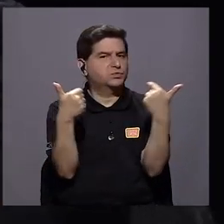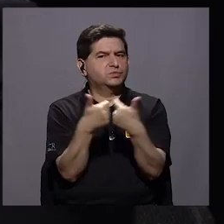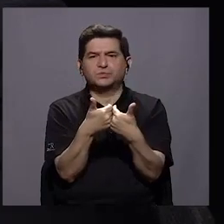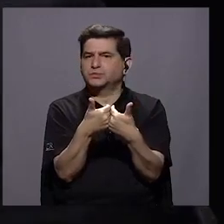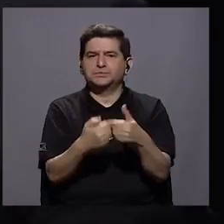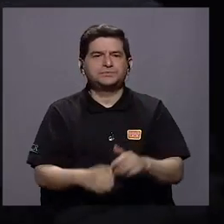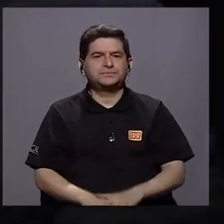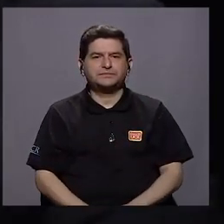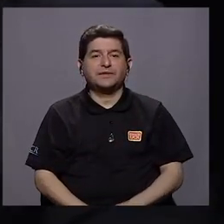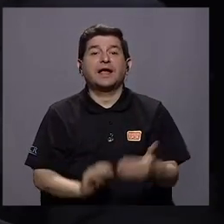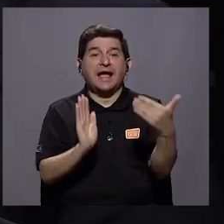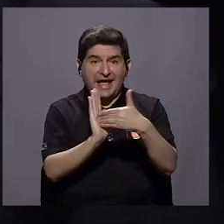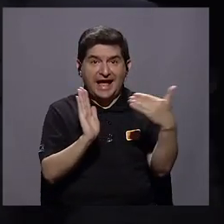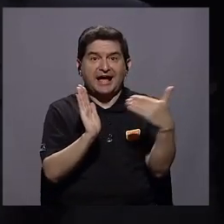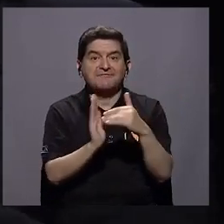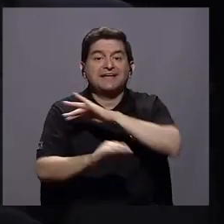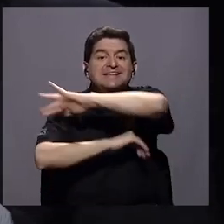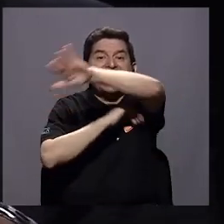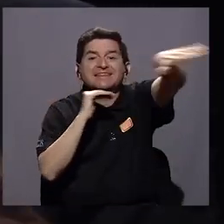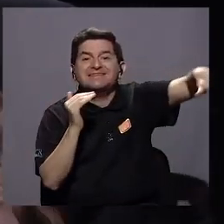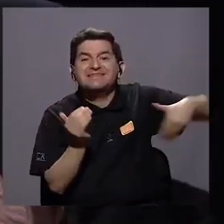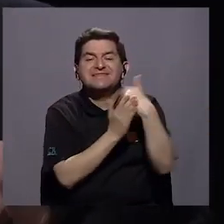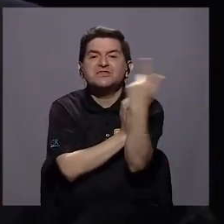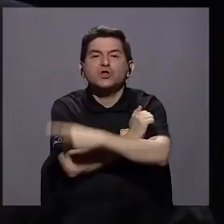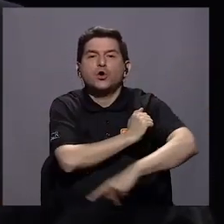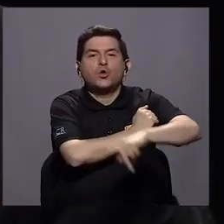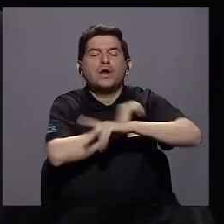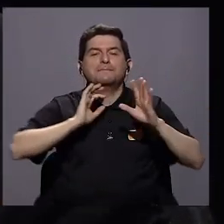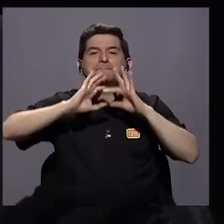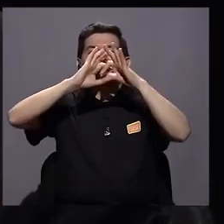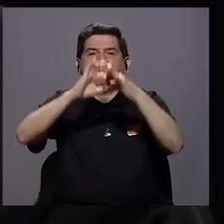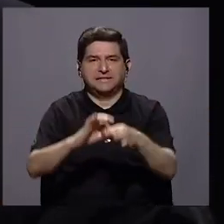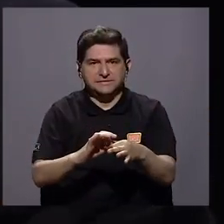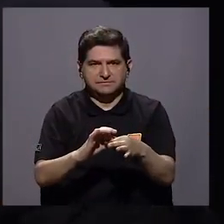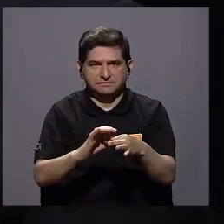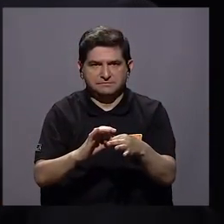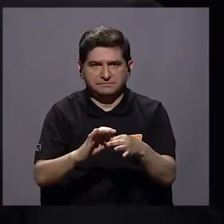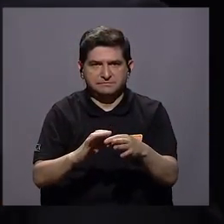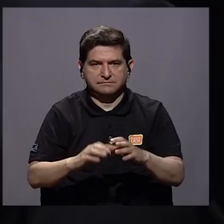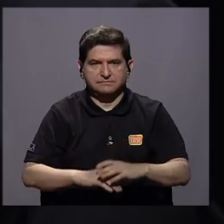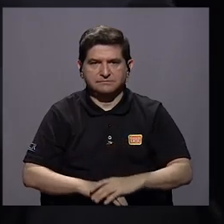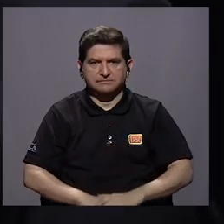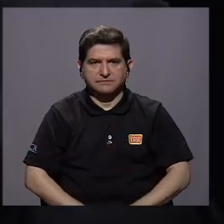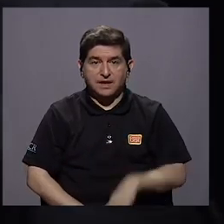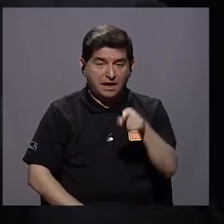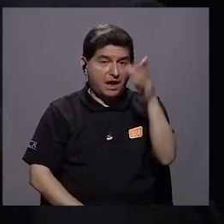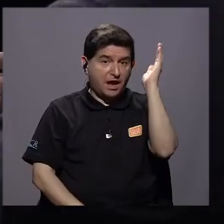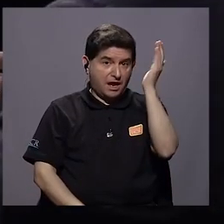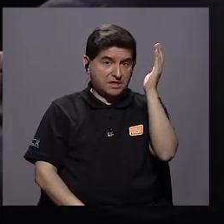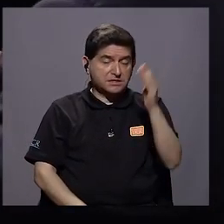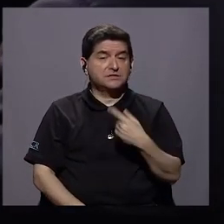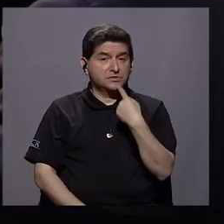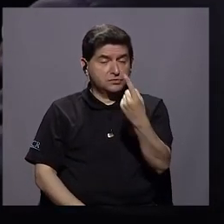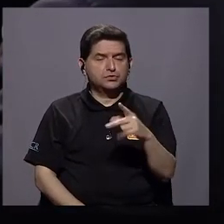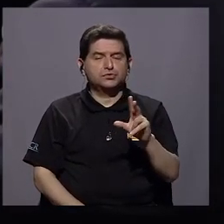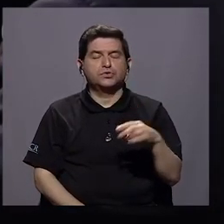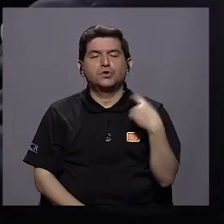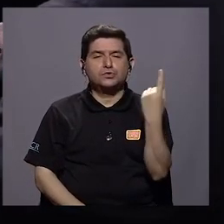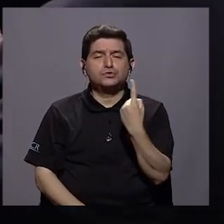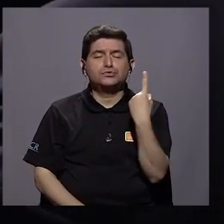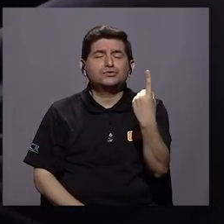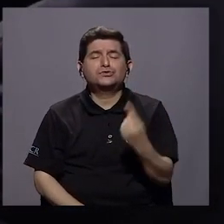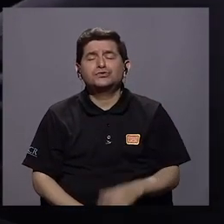sectores, va a afectar a todo el país conjuntamente. Y es un discurso que se vende mucho porque se dice